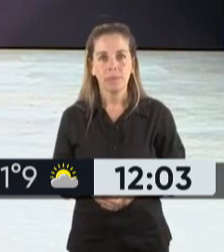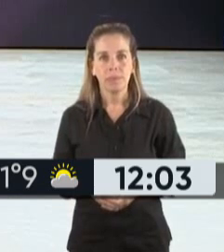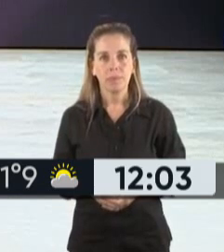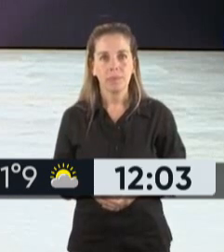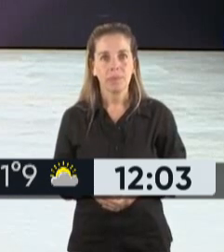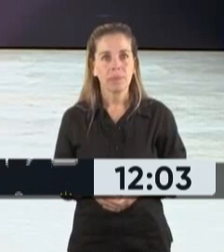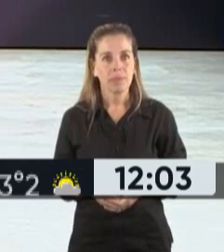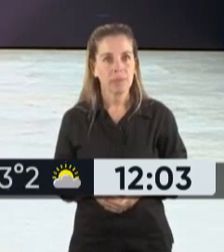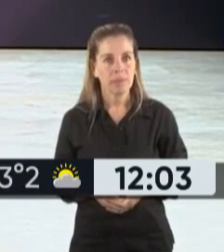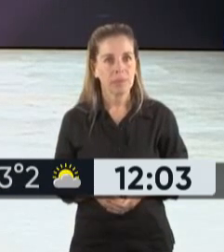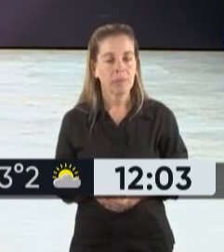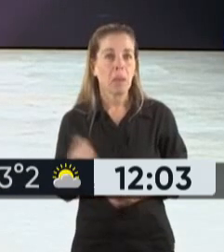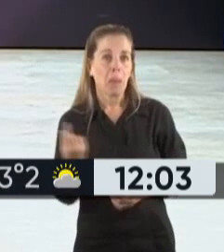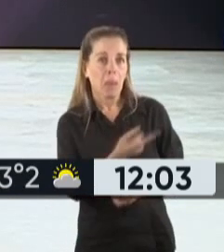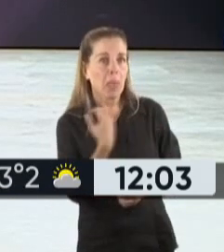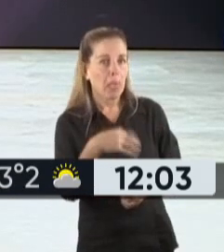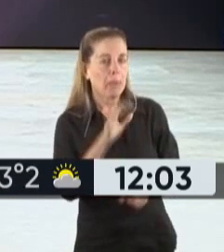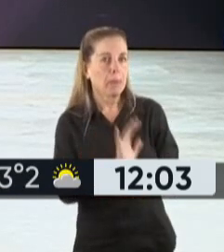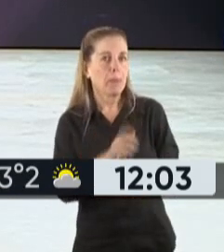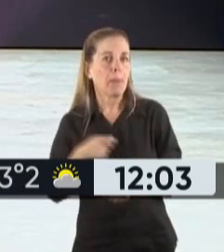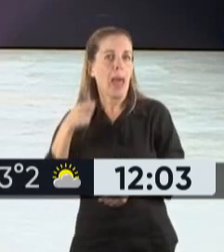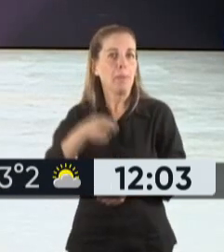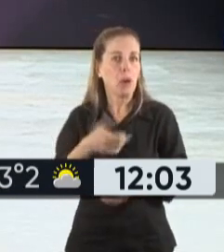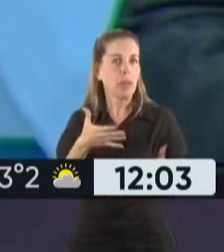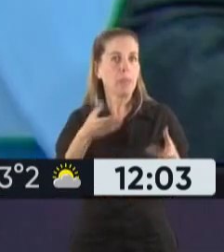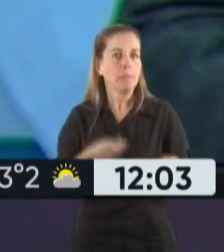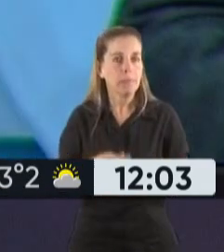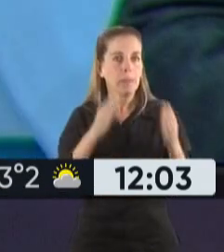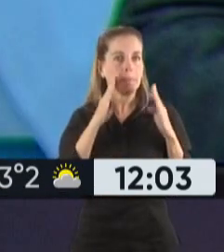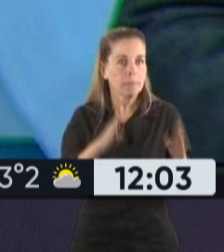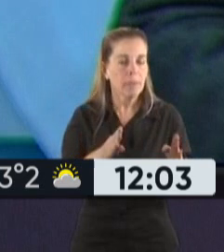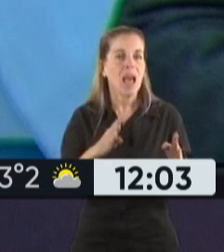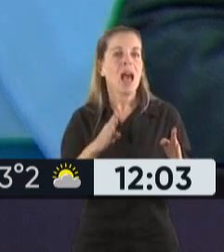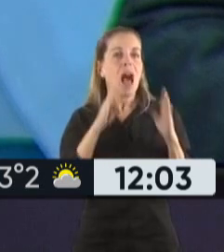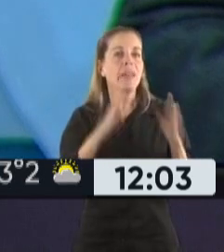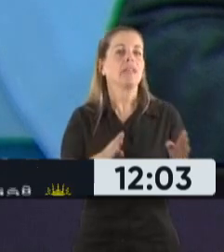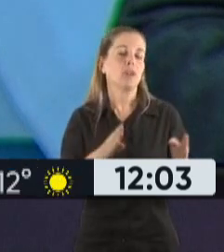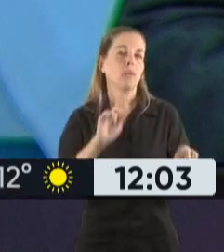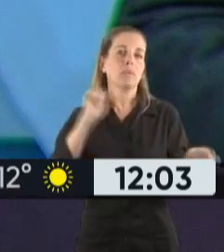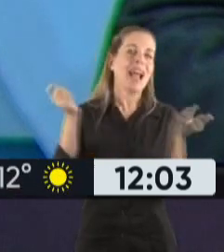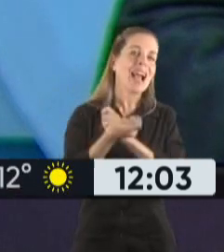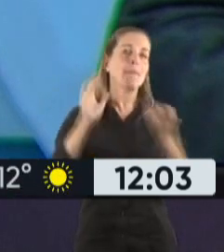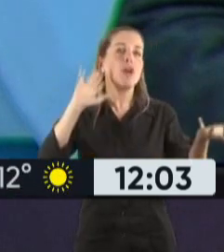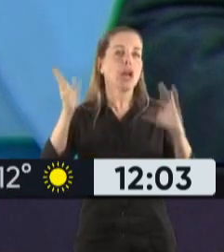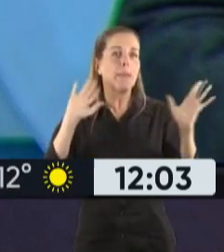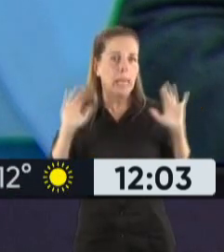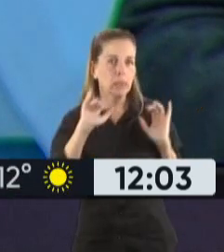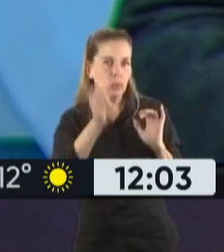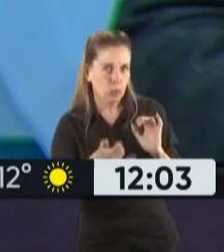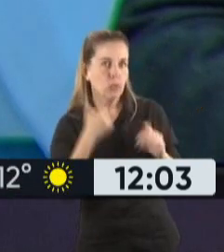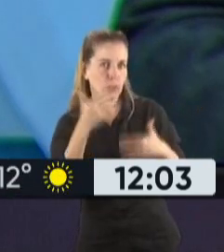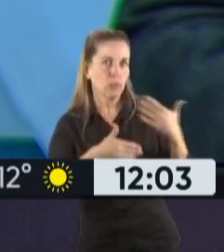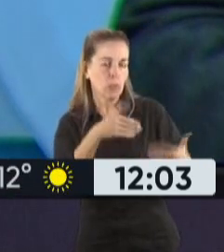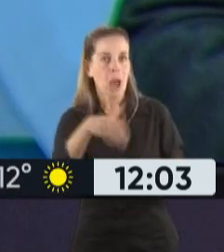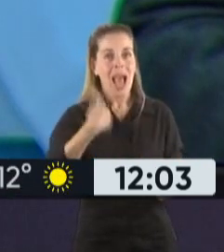Nosotros tenemos que hacer nuestro aporte para dedicar al problema climático la atención que merece. Lo hacemos, porque